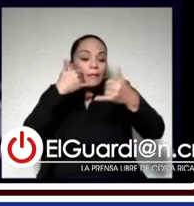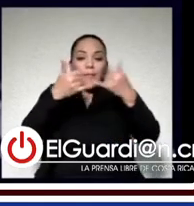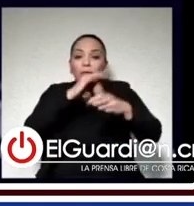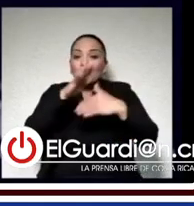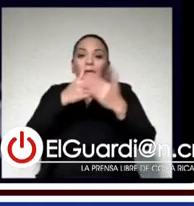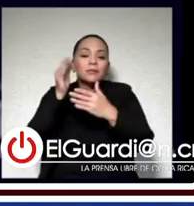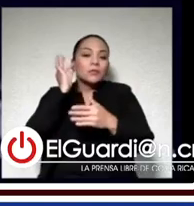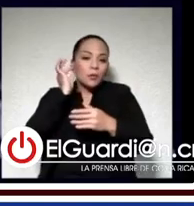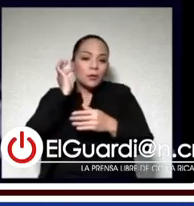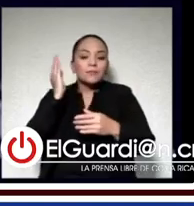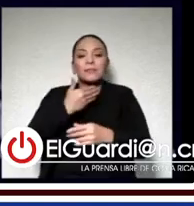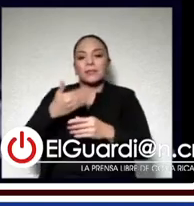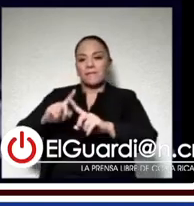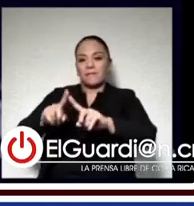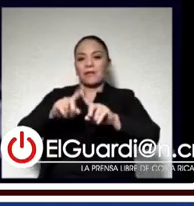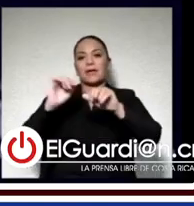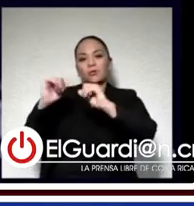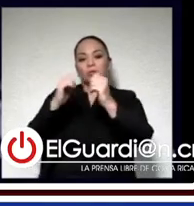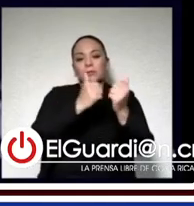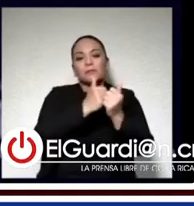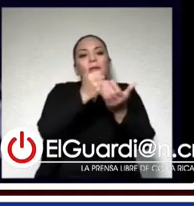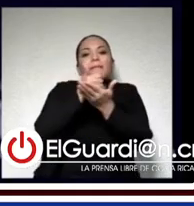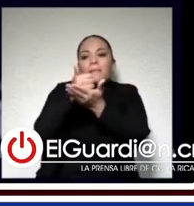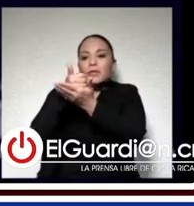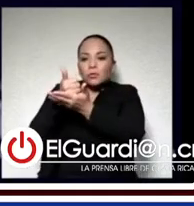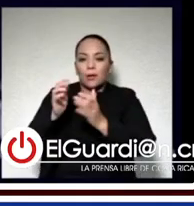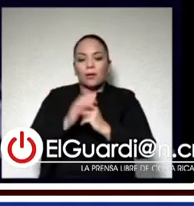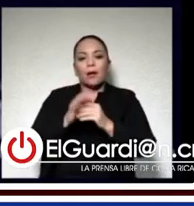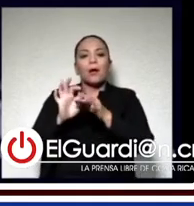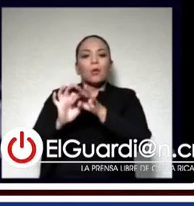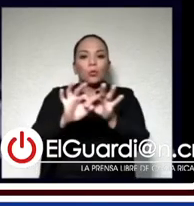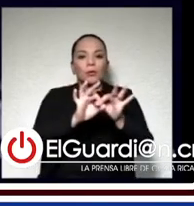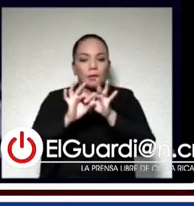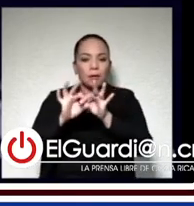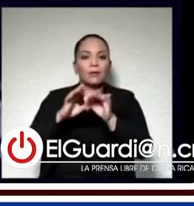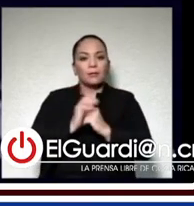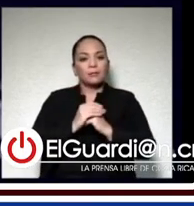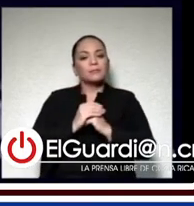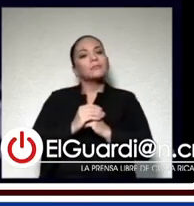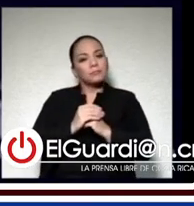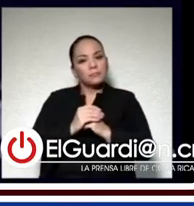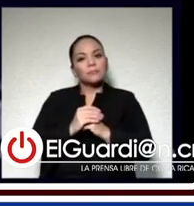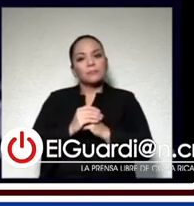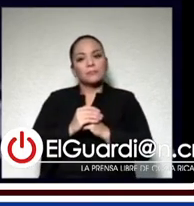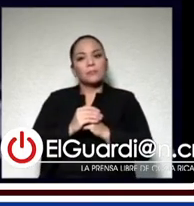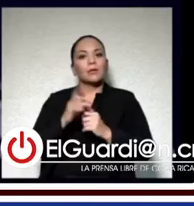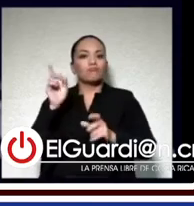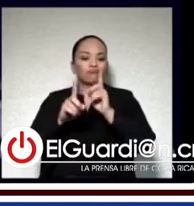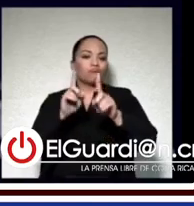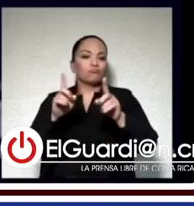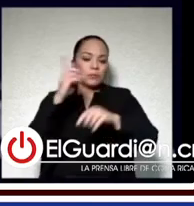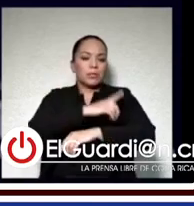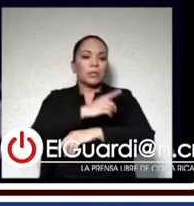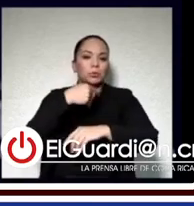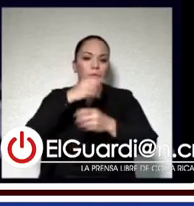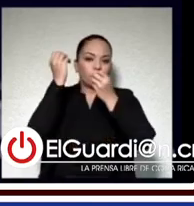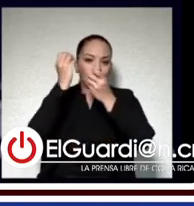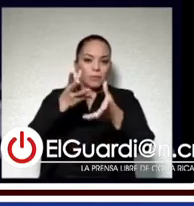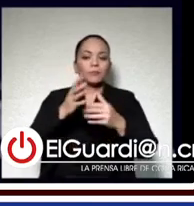señoras que son presidentes de las asociaciones para que me ayudaran a coordinarlo y estuvieron con nosotros el día que lo anunciamos.